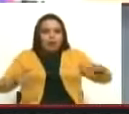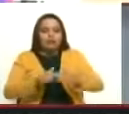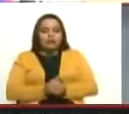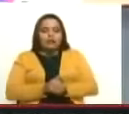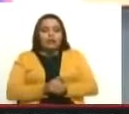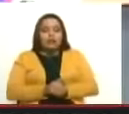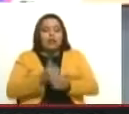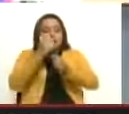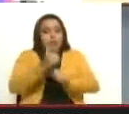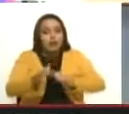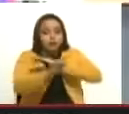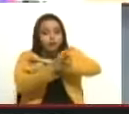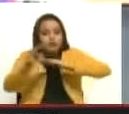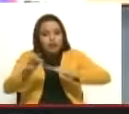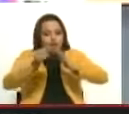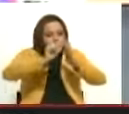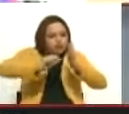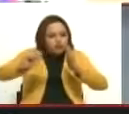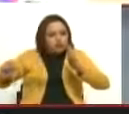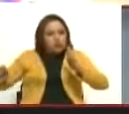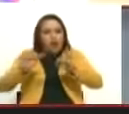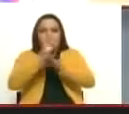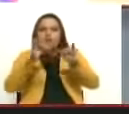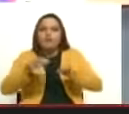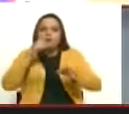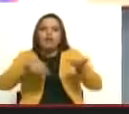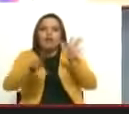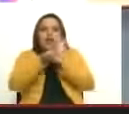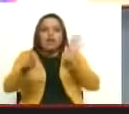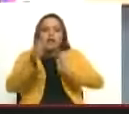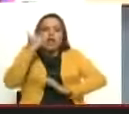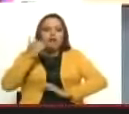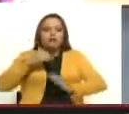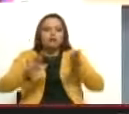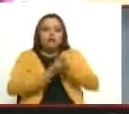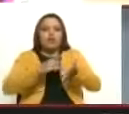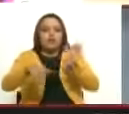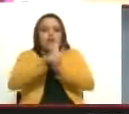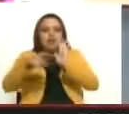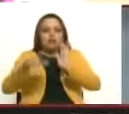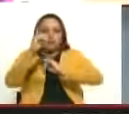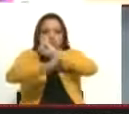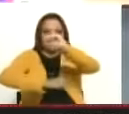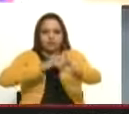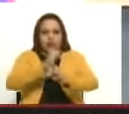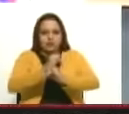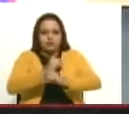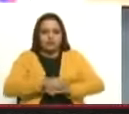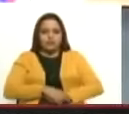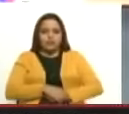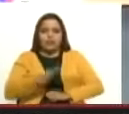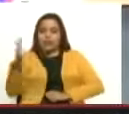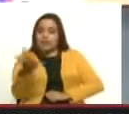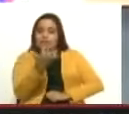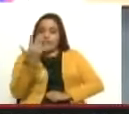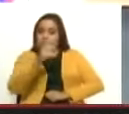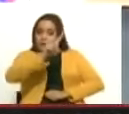por delimitar de manera ilegal y en violación del derecho internacional? Sí. Quinta